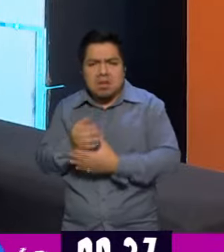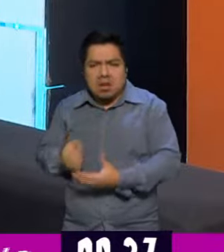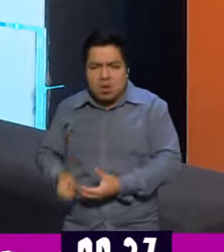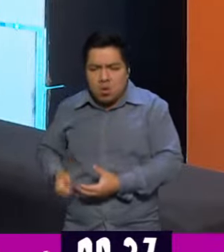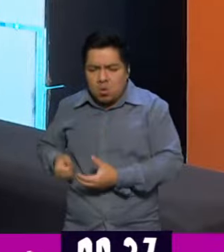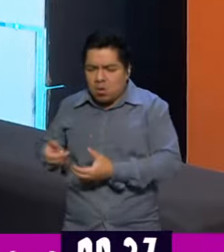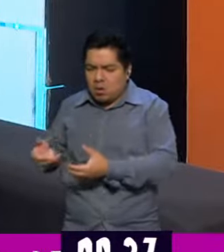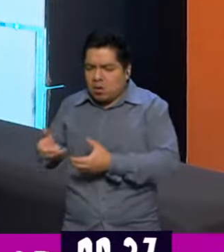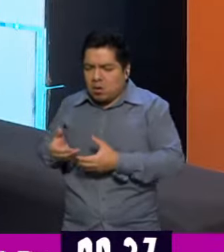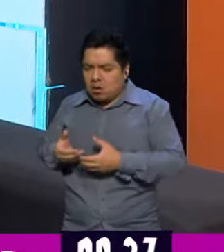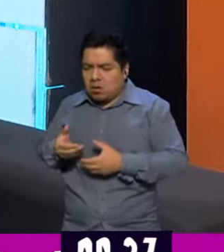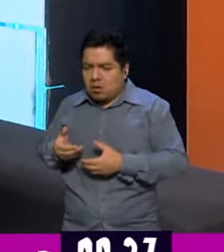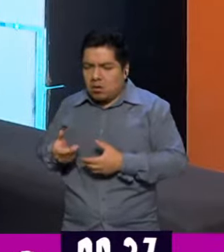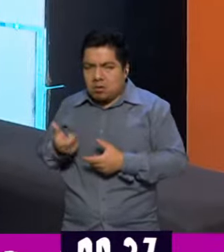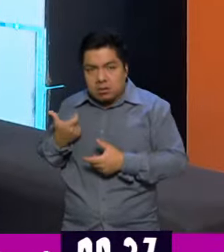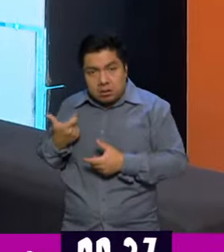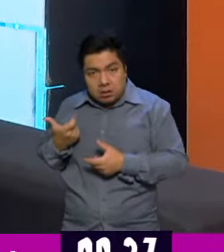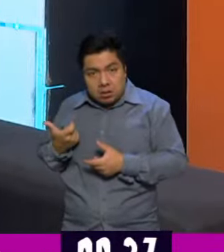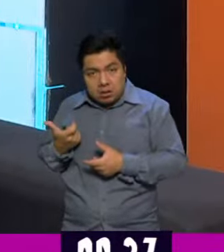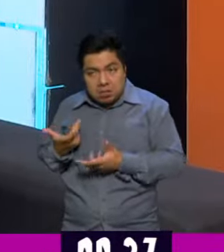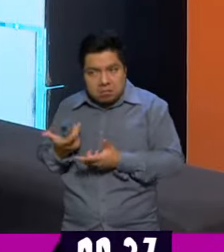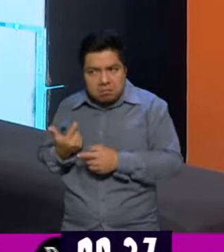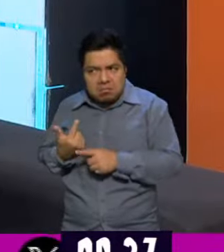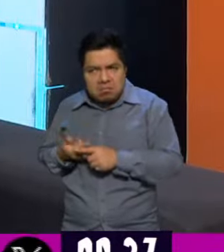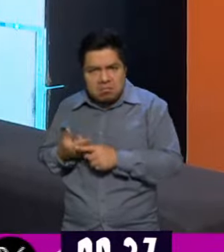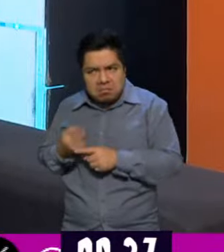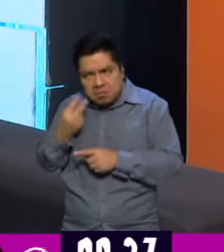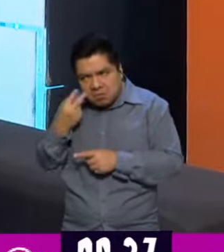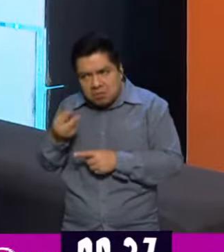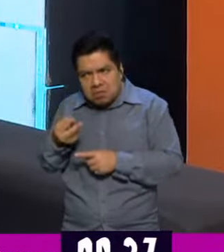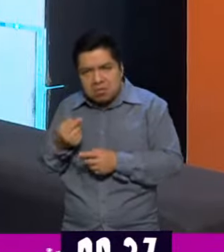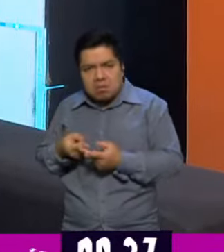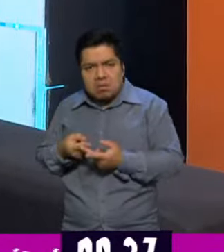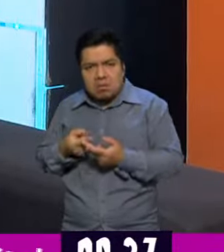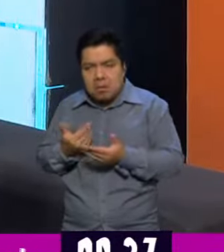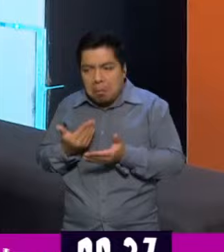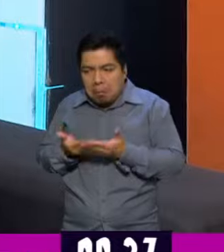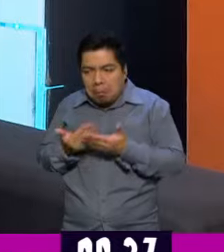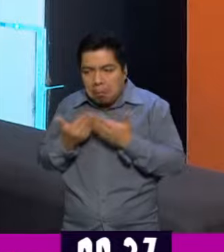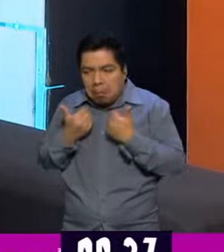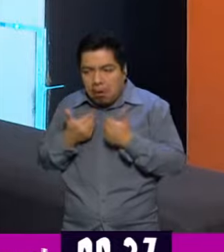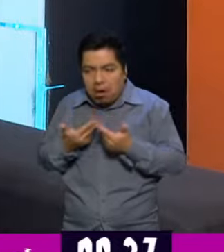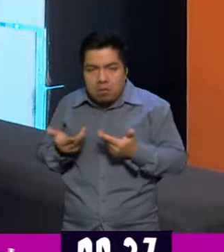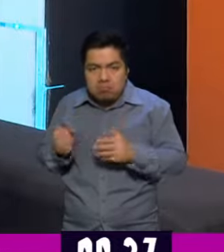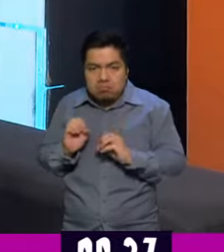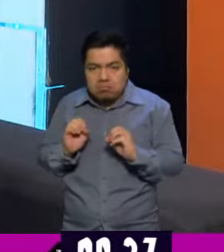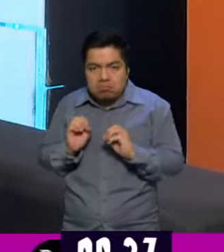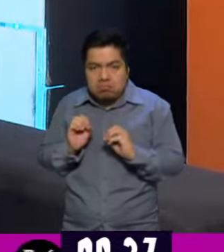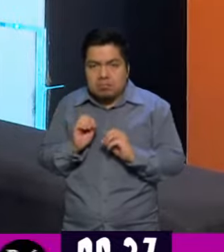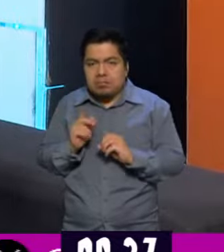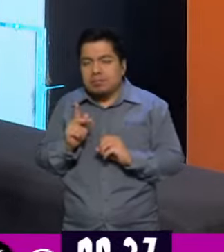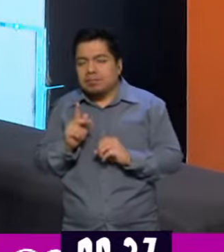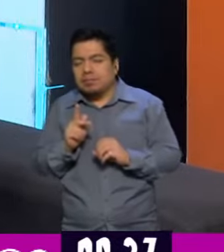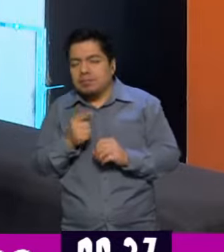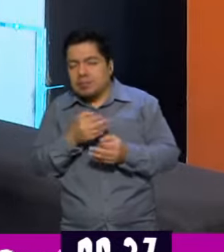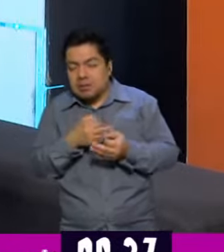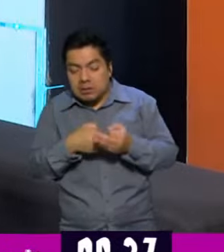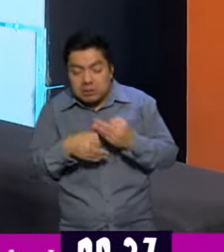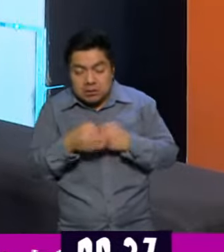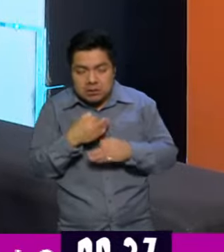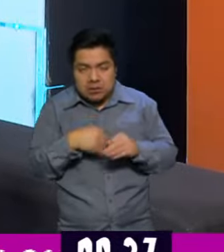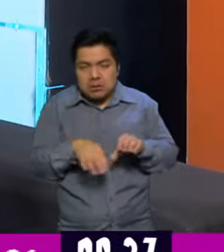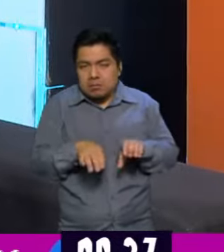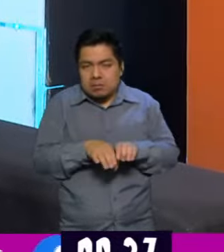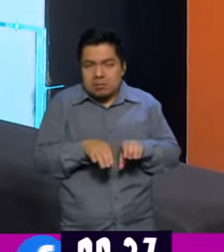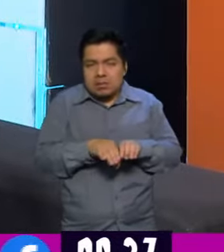lo miró? ¿Quién lo vio? Bueno, esos testigos, sin ningún argumento, sin ningún elemento, pero sí correspondiendo a toda una